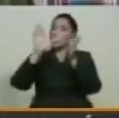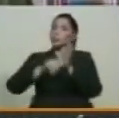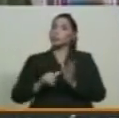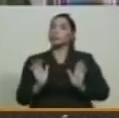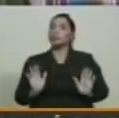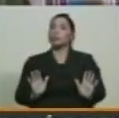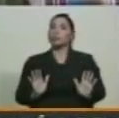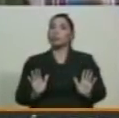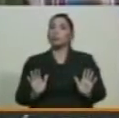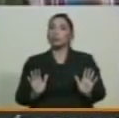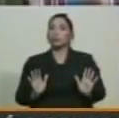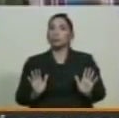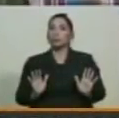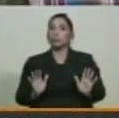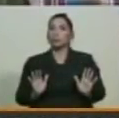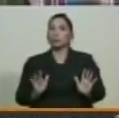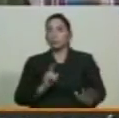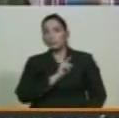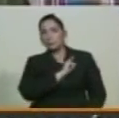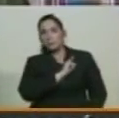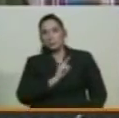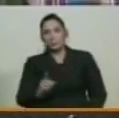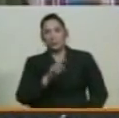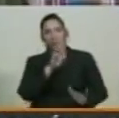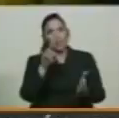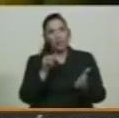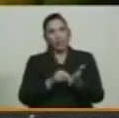la Intendente Nacional de